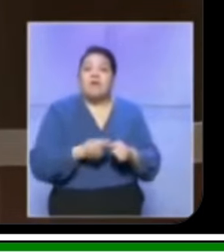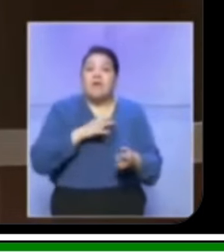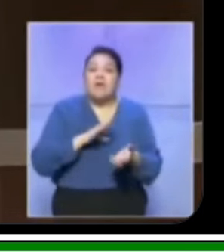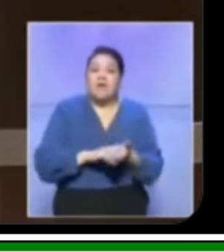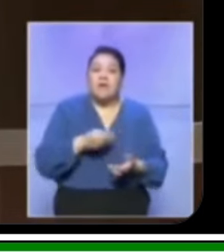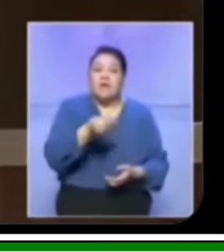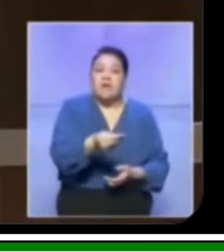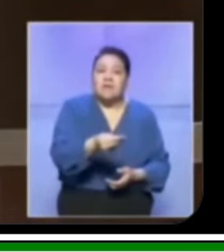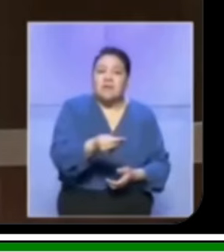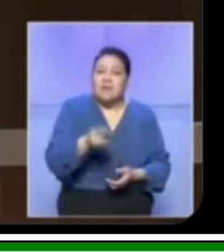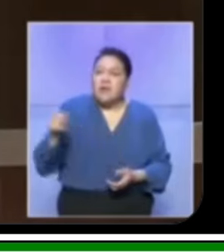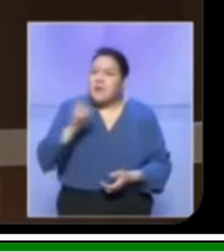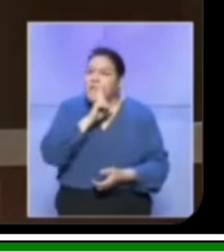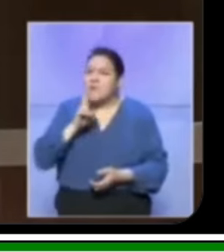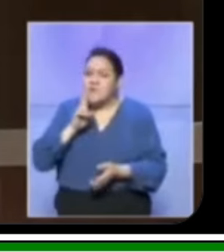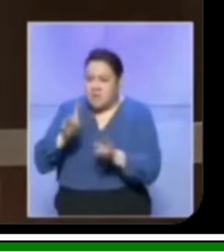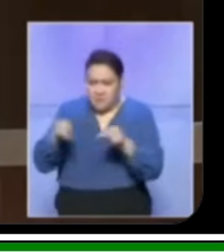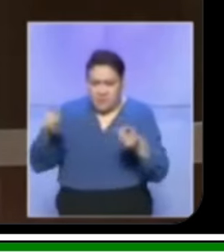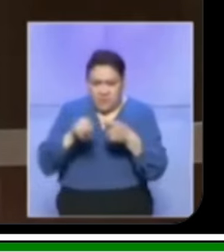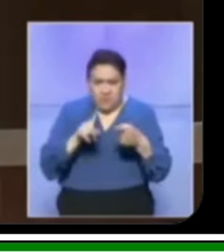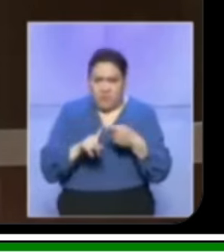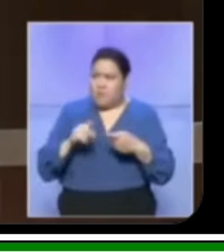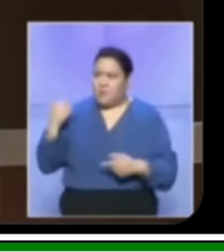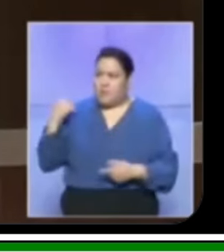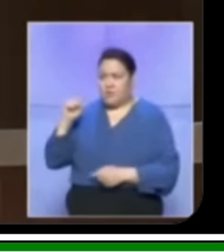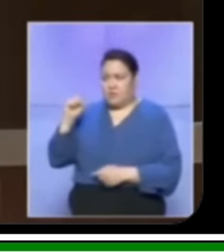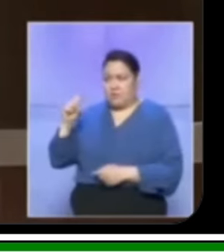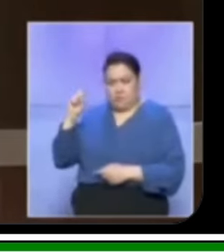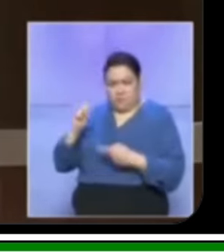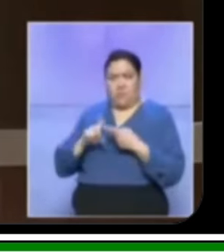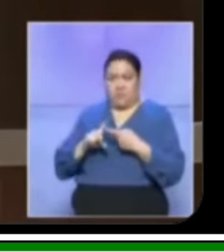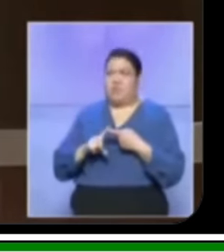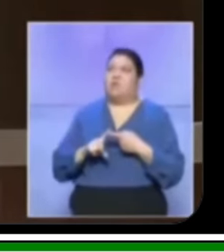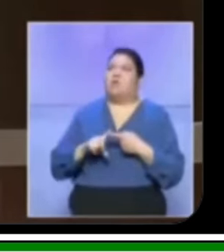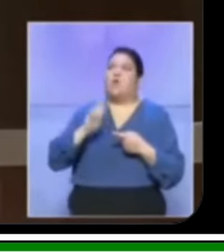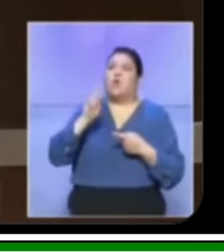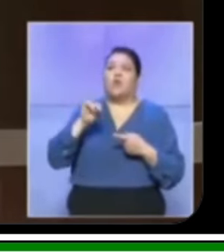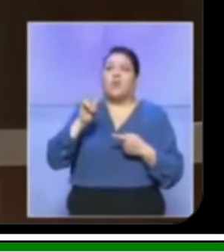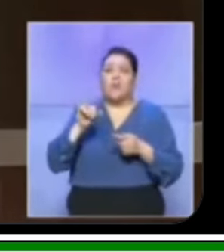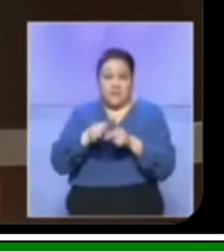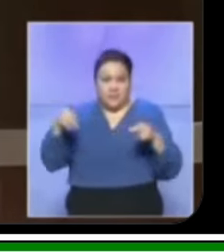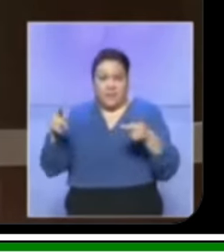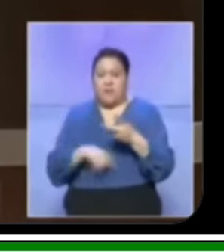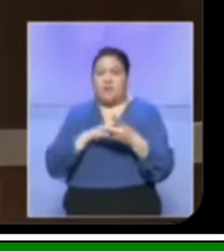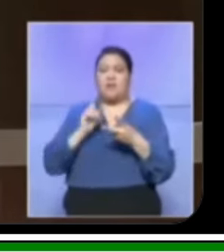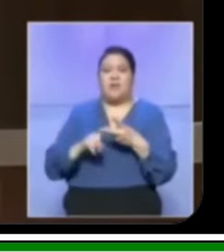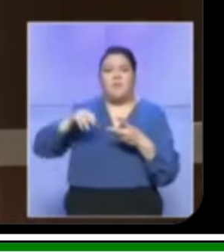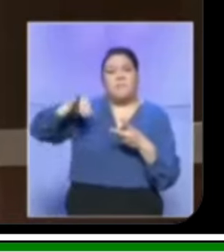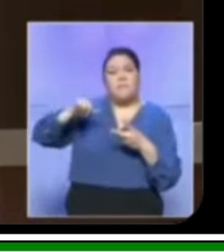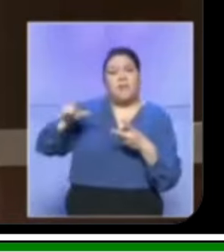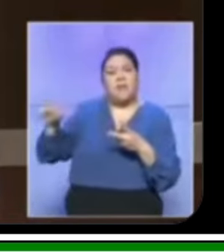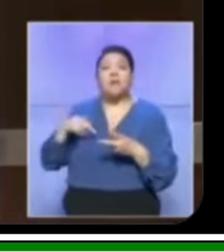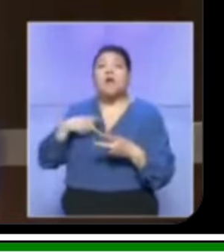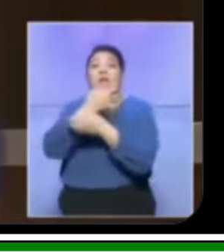Lo tuvieron dos medios, el Universal desde el fin de semana, Milenio ayer con diciendo además que tiene en